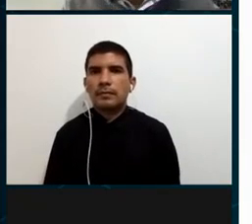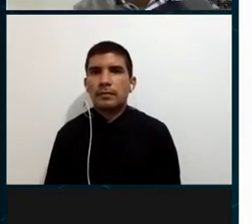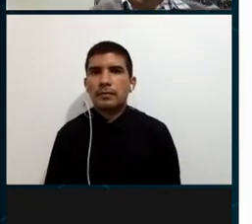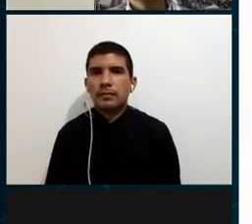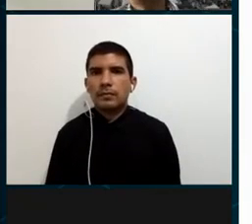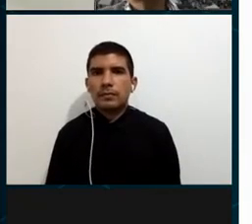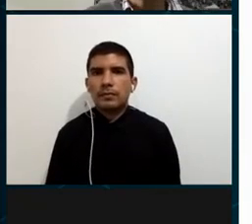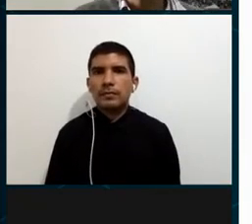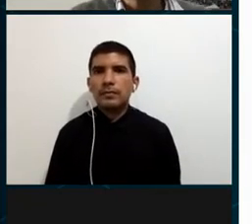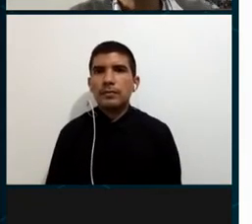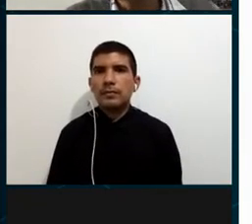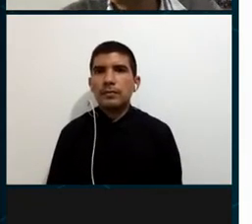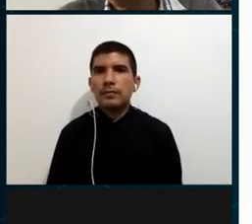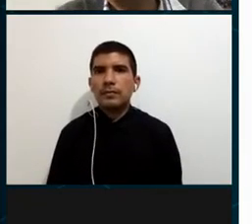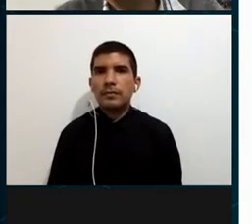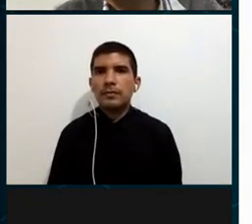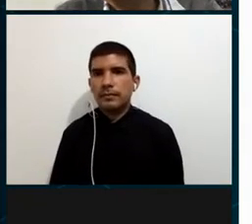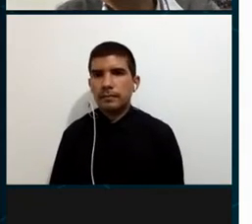Listo, volvimos.